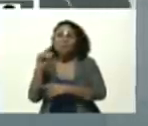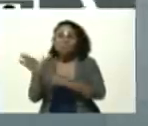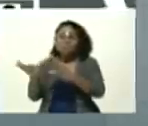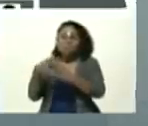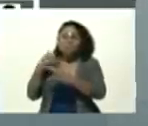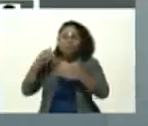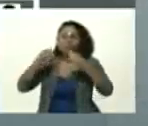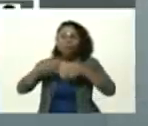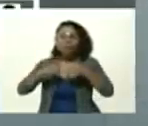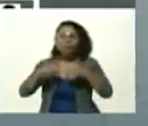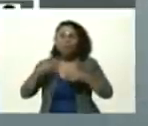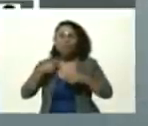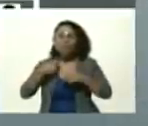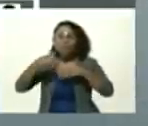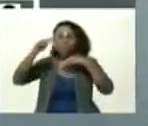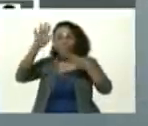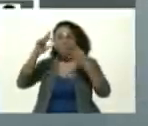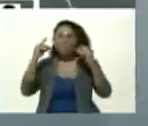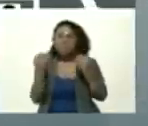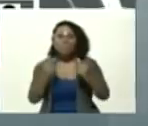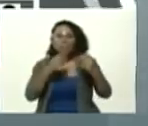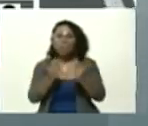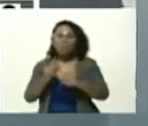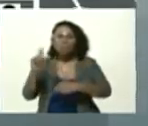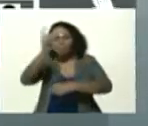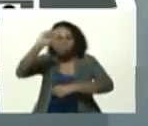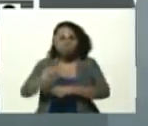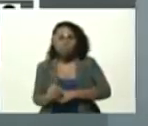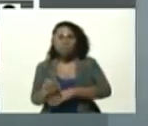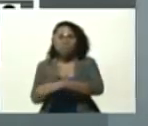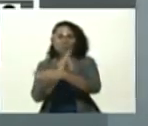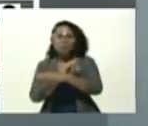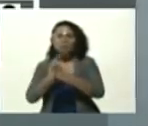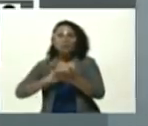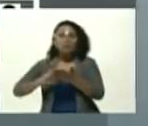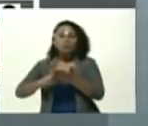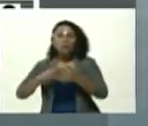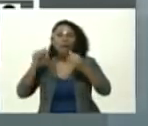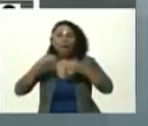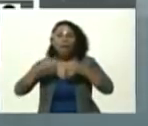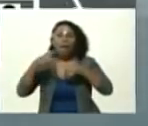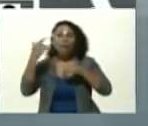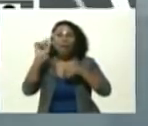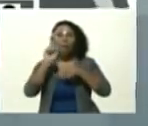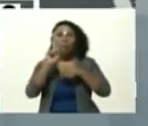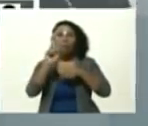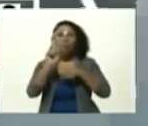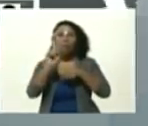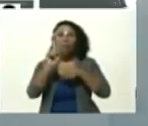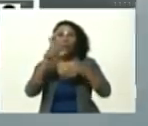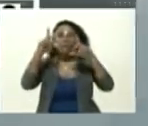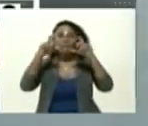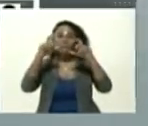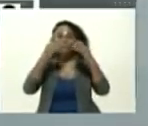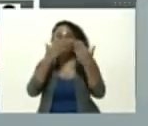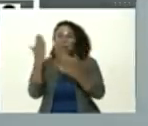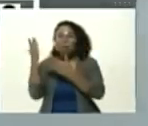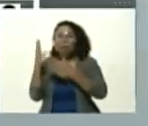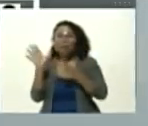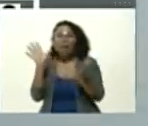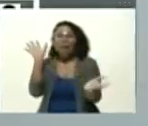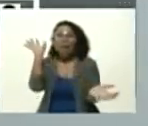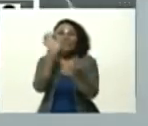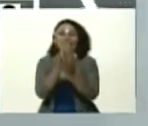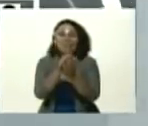escribes por aquí para yo activar como un rayo todas las soluciones. Mira, aquí hay una foto, Luis José, de los